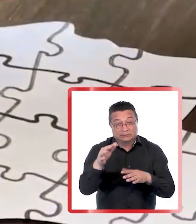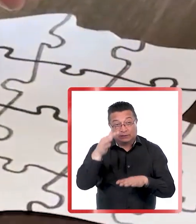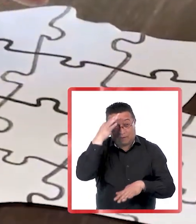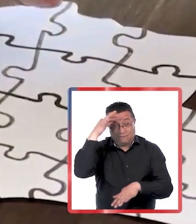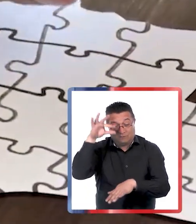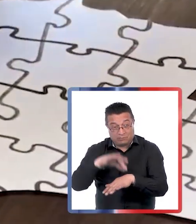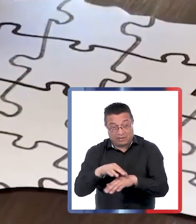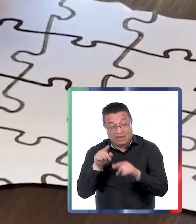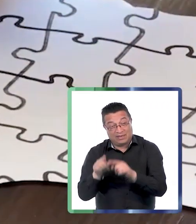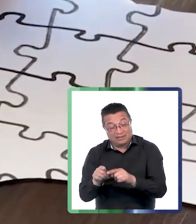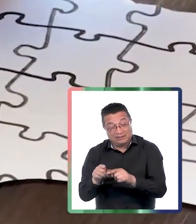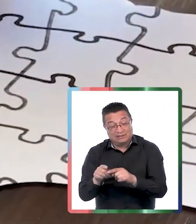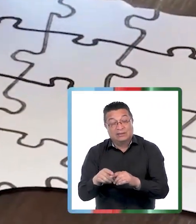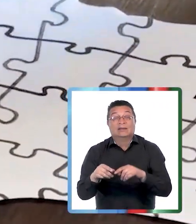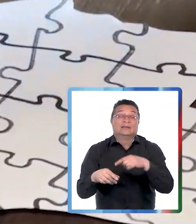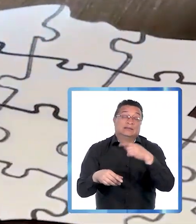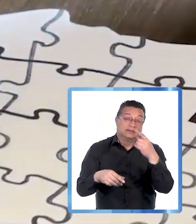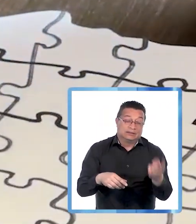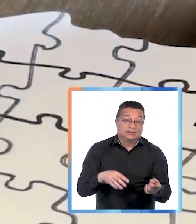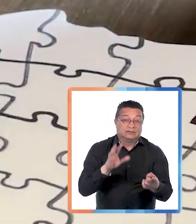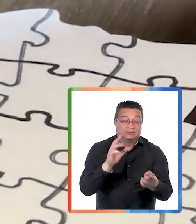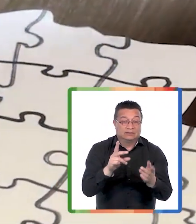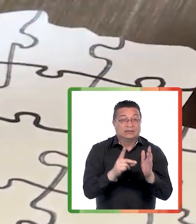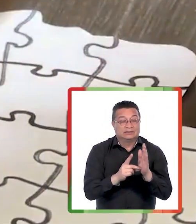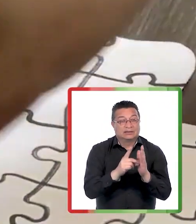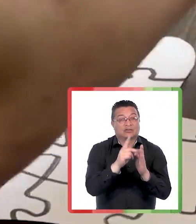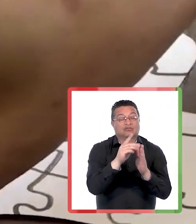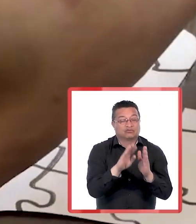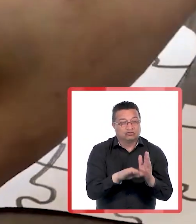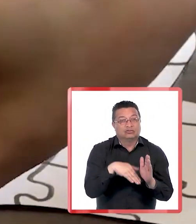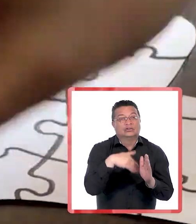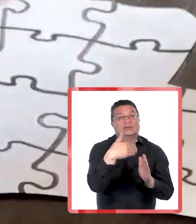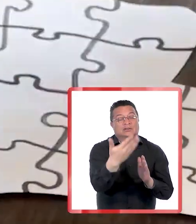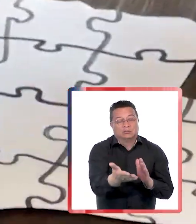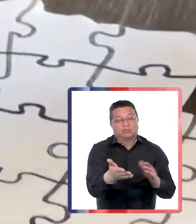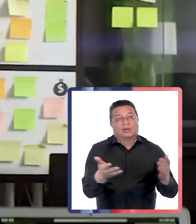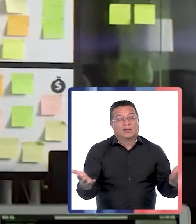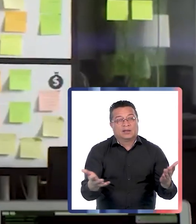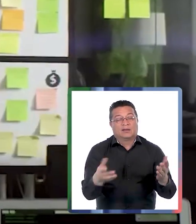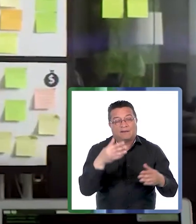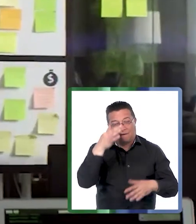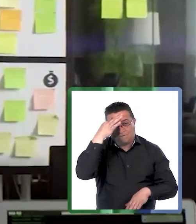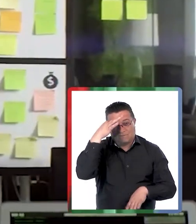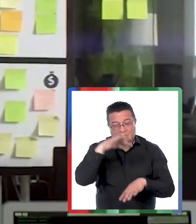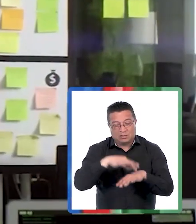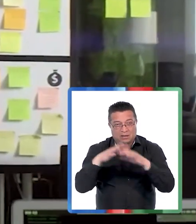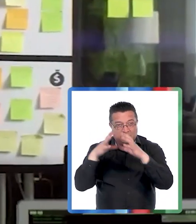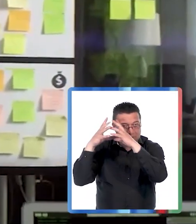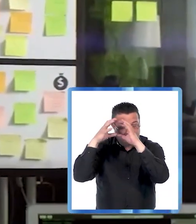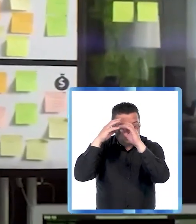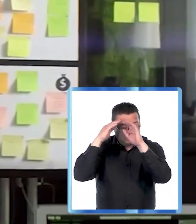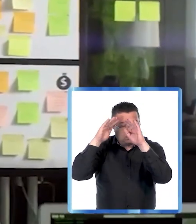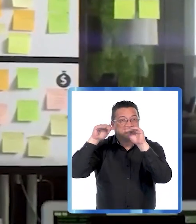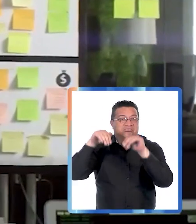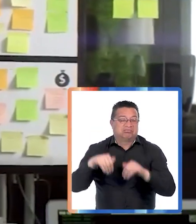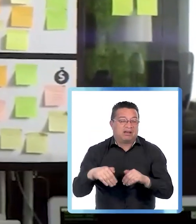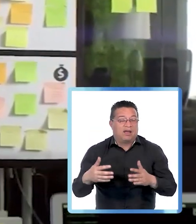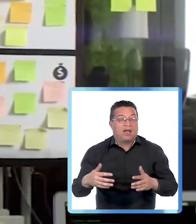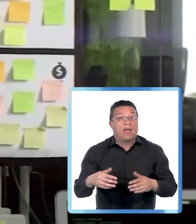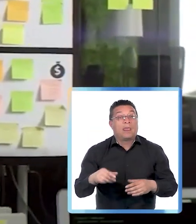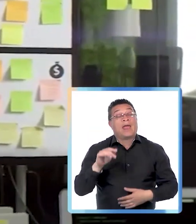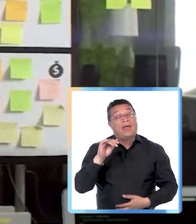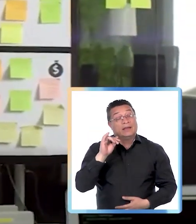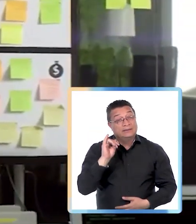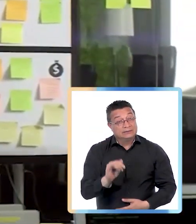entre esas enfermedades y el desarrollo posterior de una enfermedad neurodegenerativa.